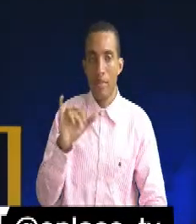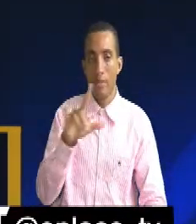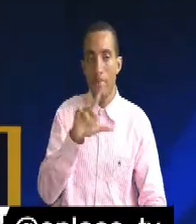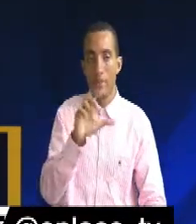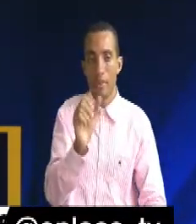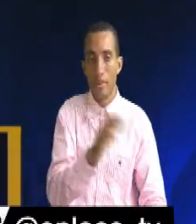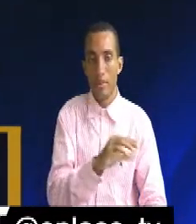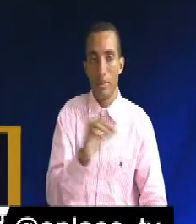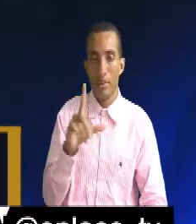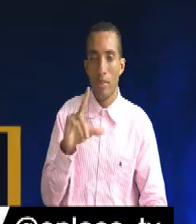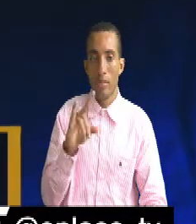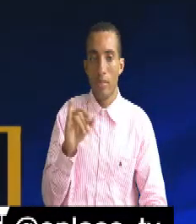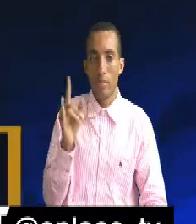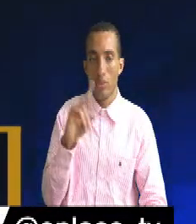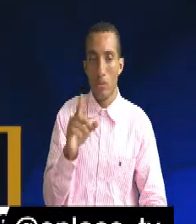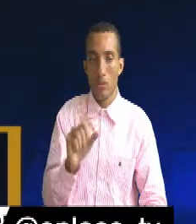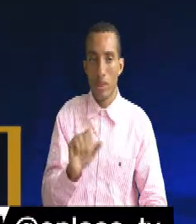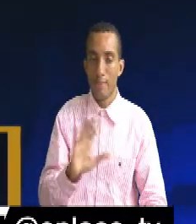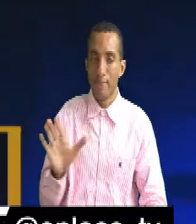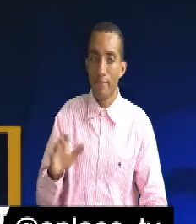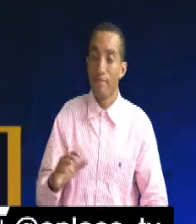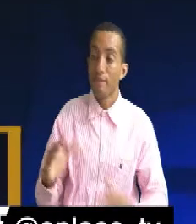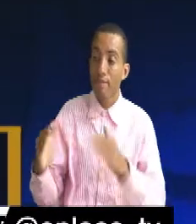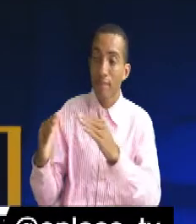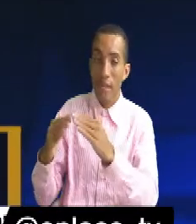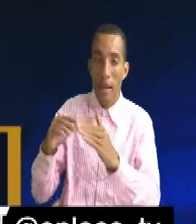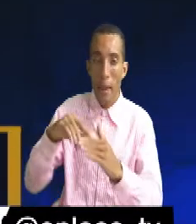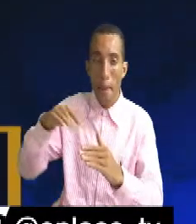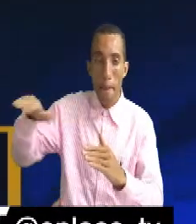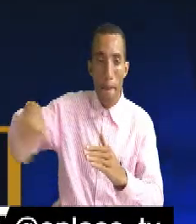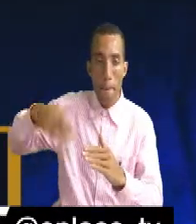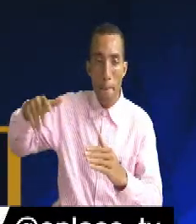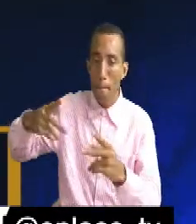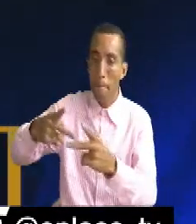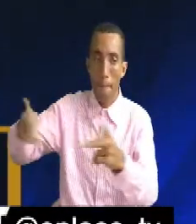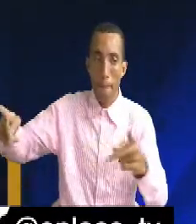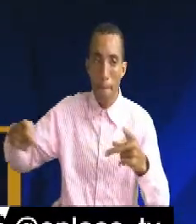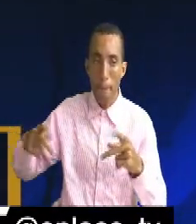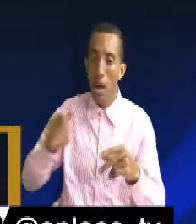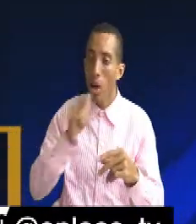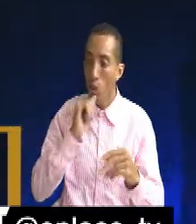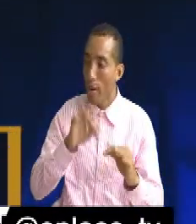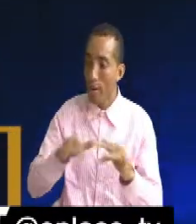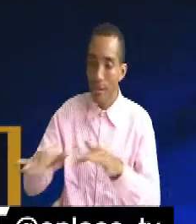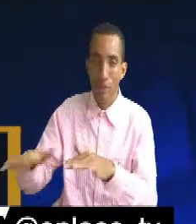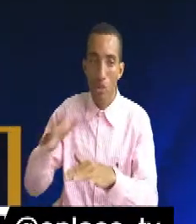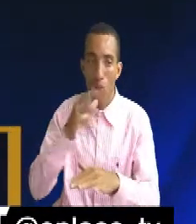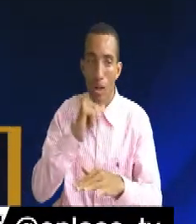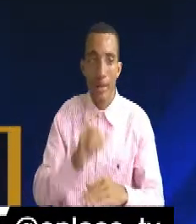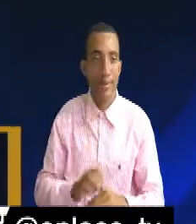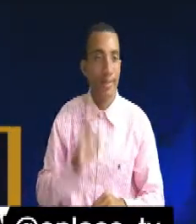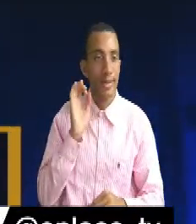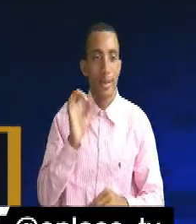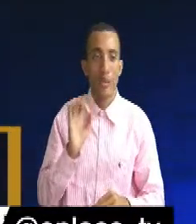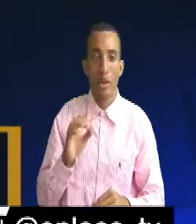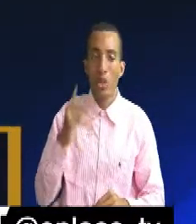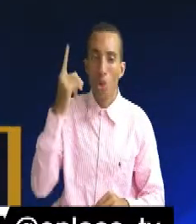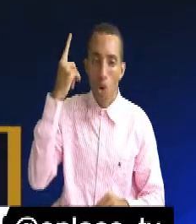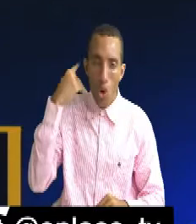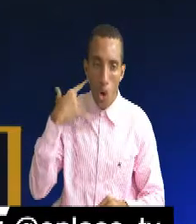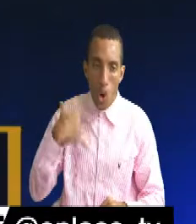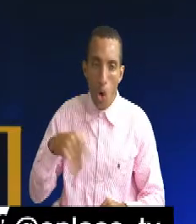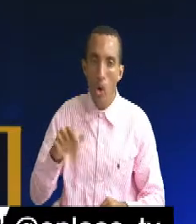al tanque del agua. Este lote, ubicado en el sector, al parecer no tiene desagüe y sale día y noche agua del mismo.